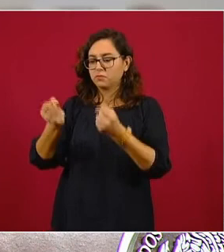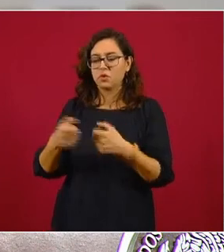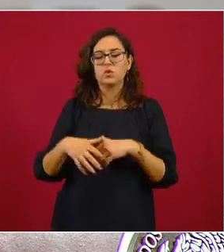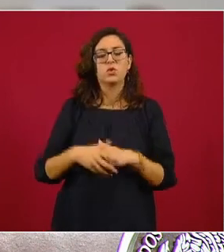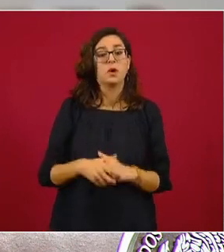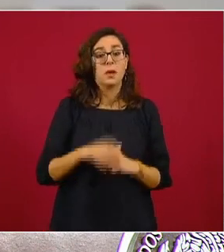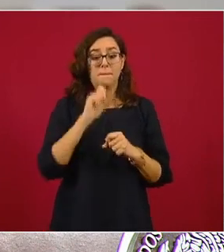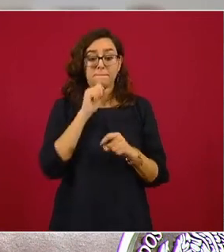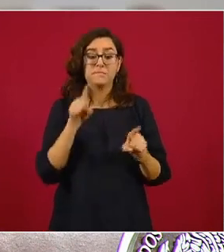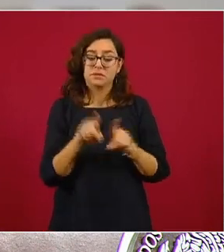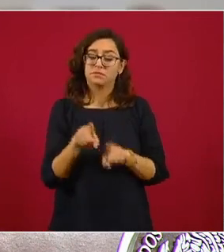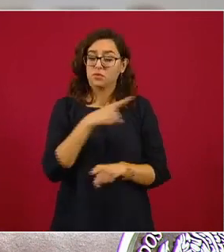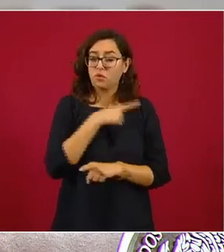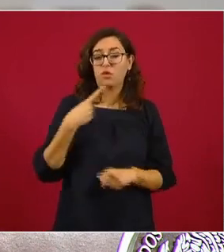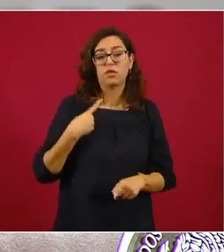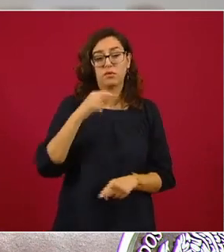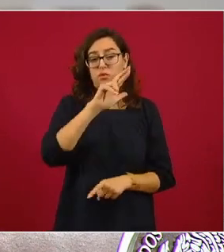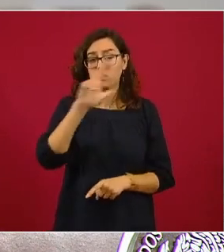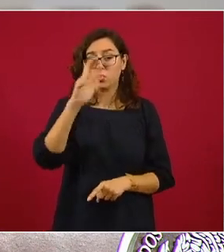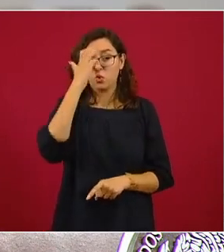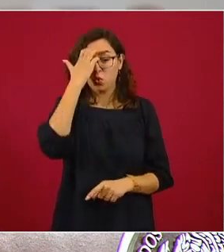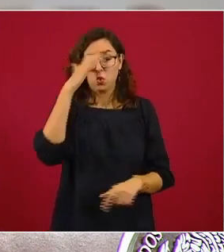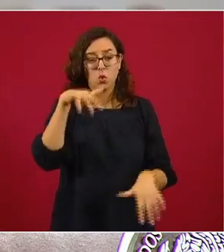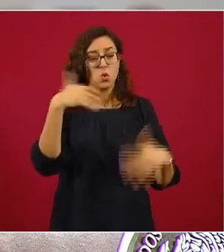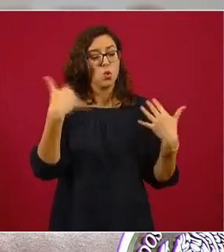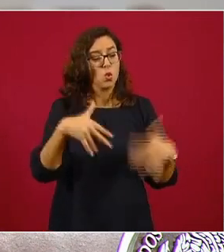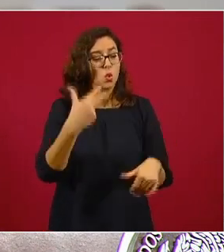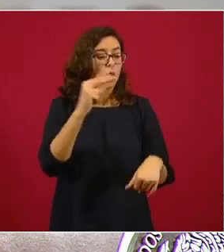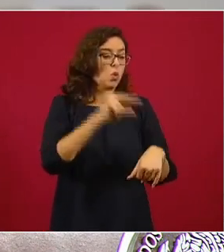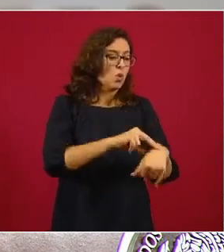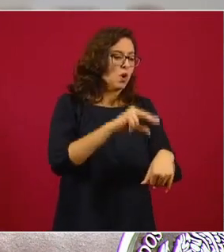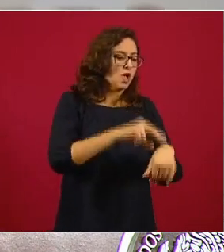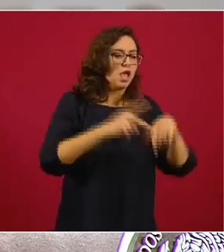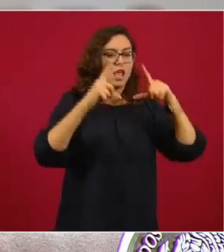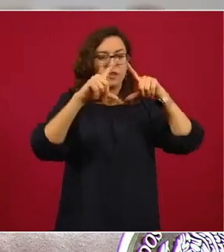hecho los médicos, las enfermeras,